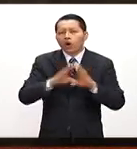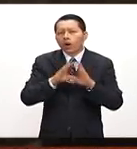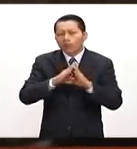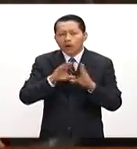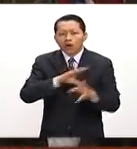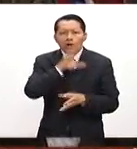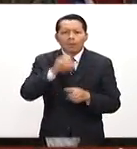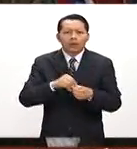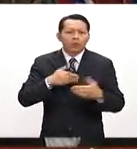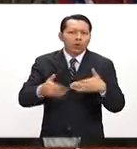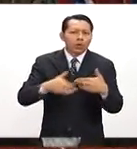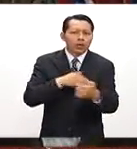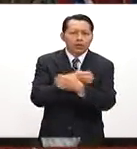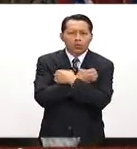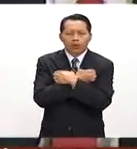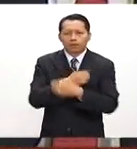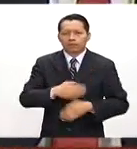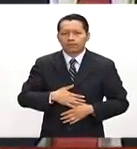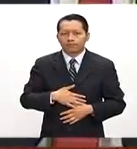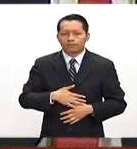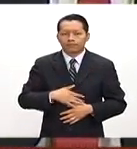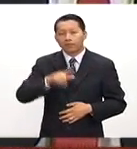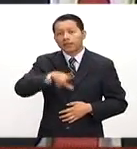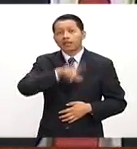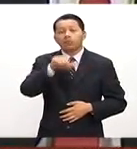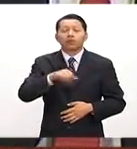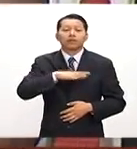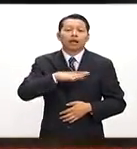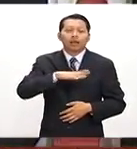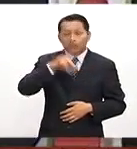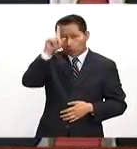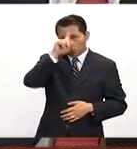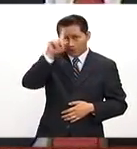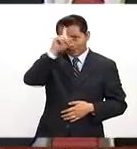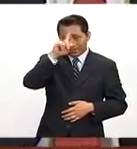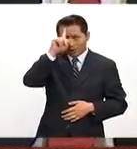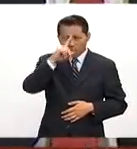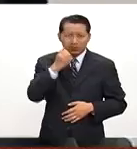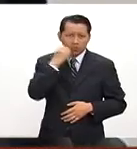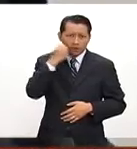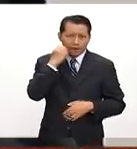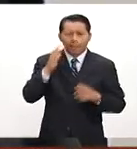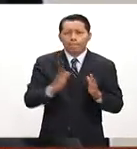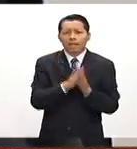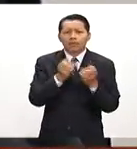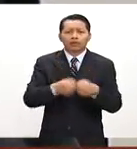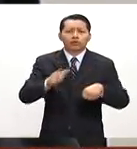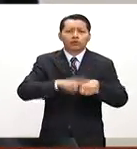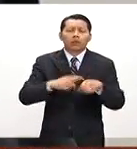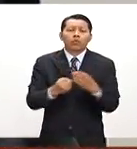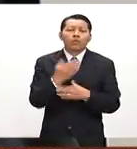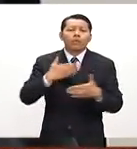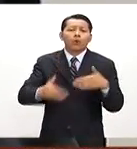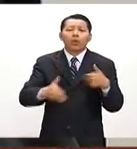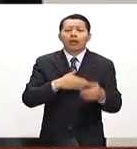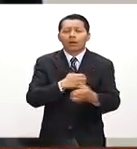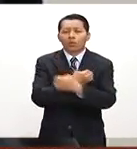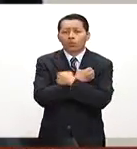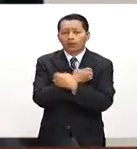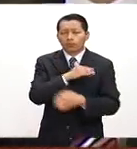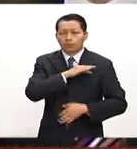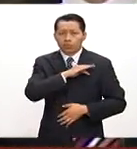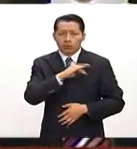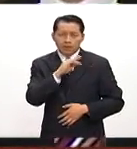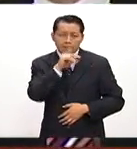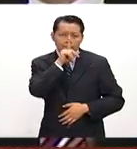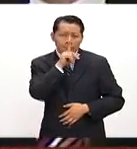modelo educativo. Después de presentar a los consejos escolares de participación social el nuevo modelo educativo,